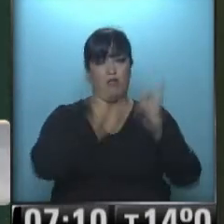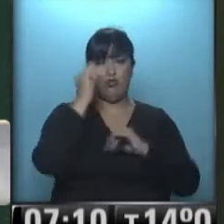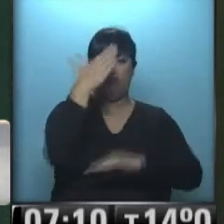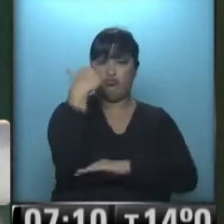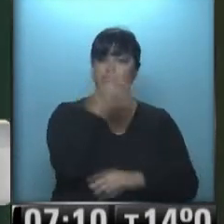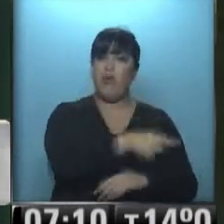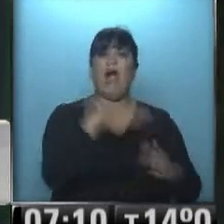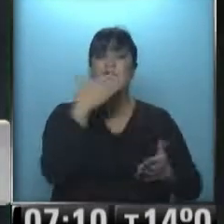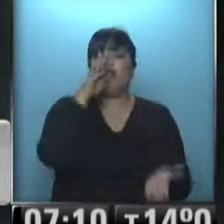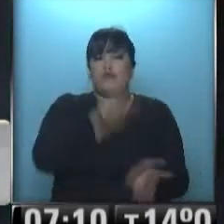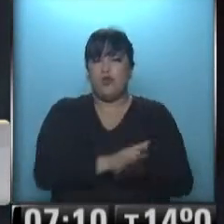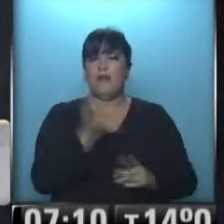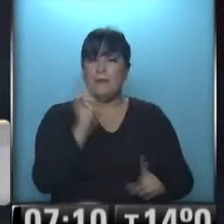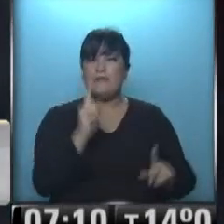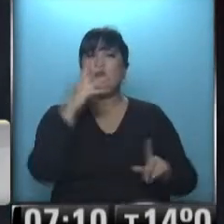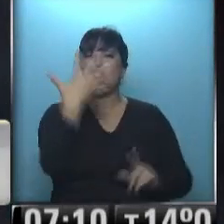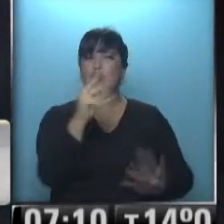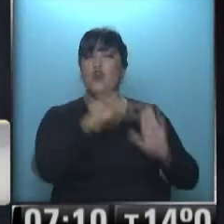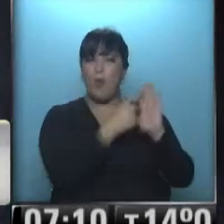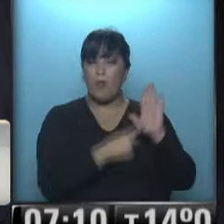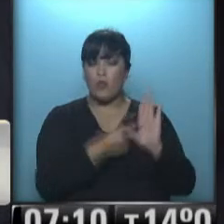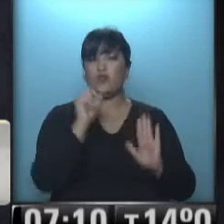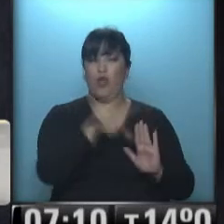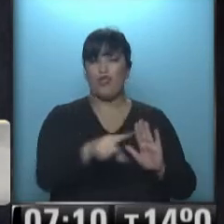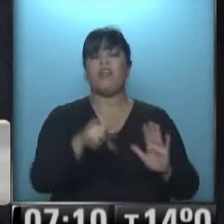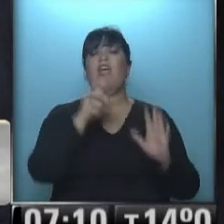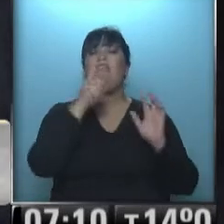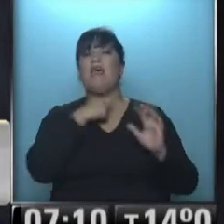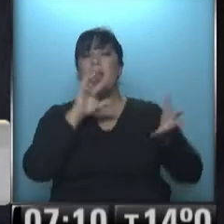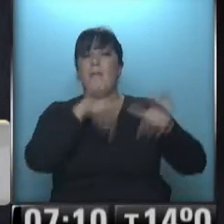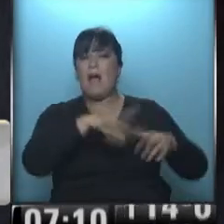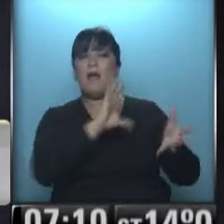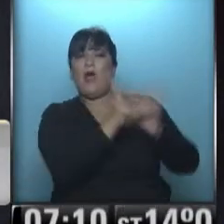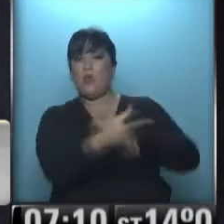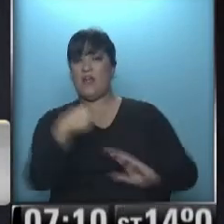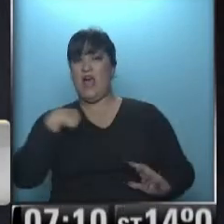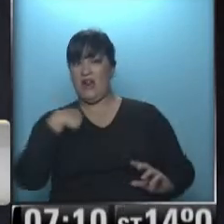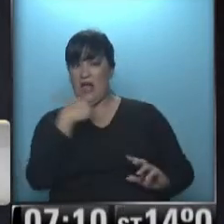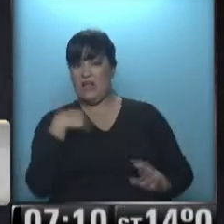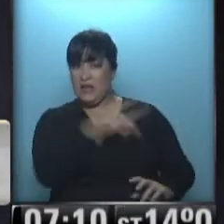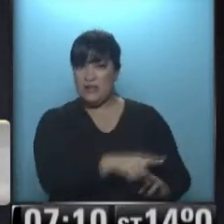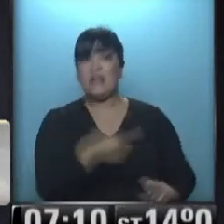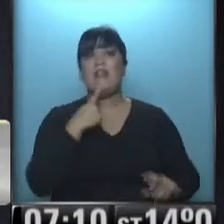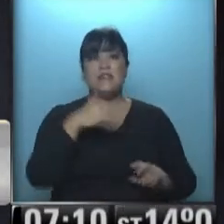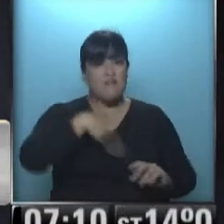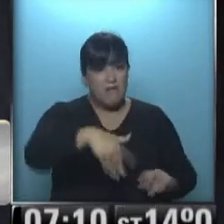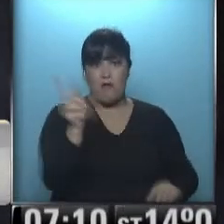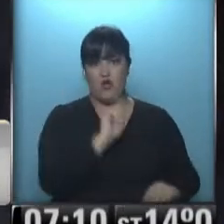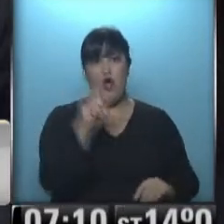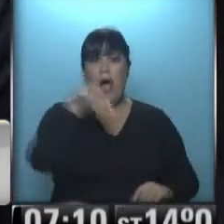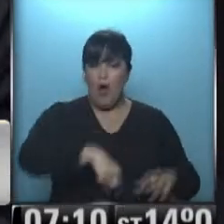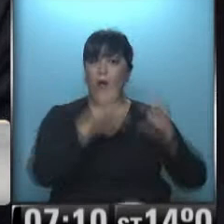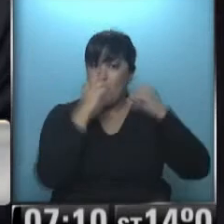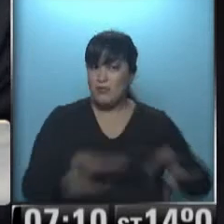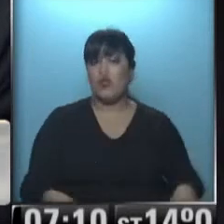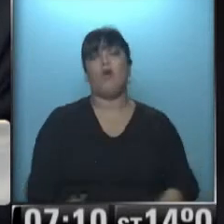hablando justamente de esos cinco puntos del plan desestabilizador que no es que viene, sino que ya está en marcha. No afecta